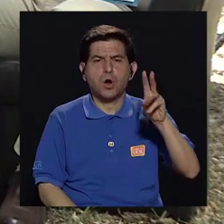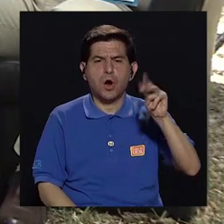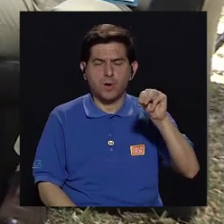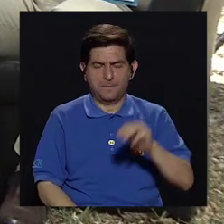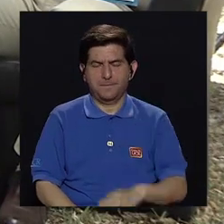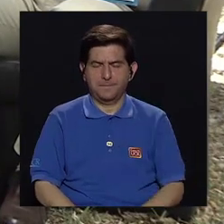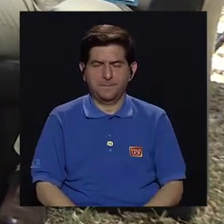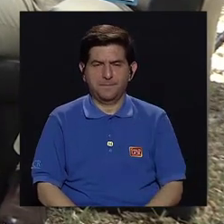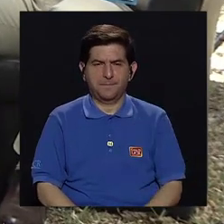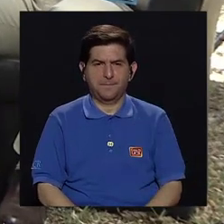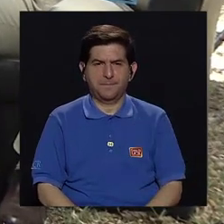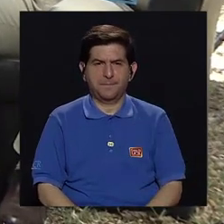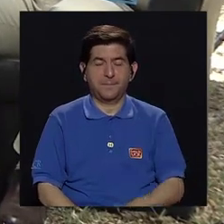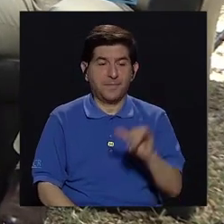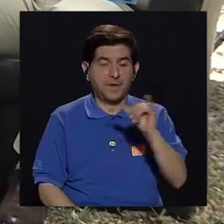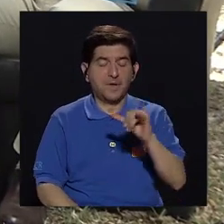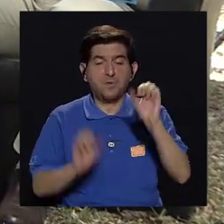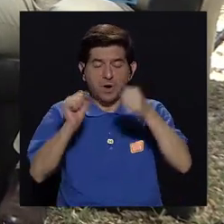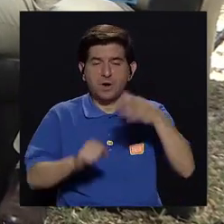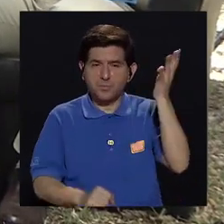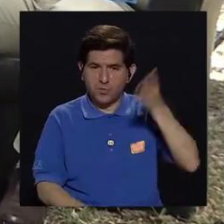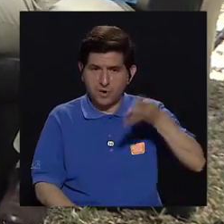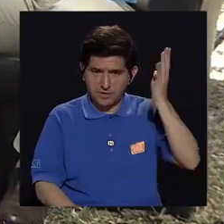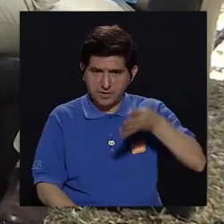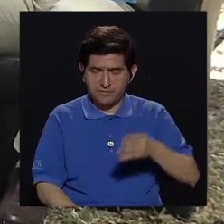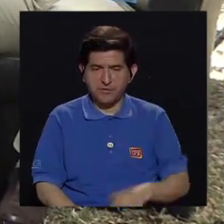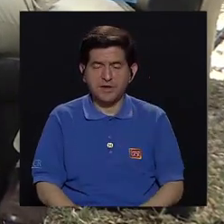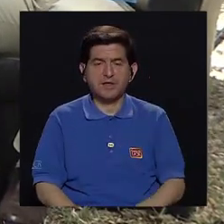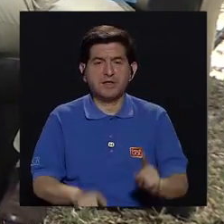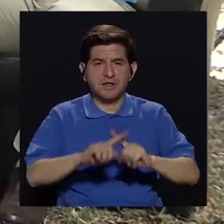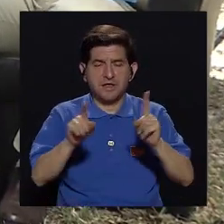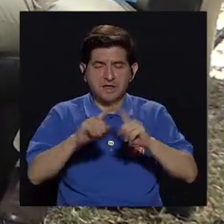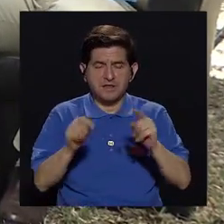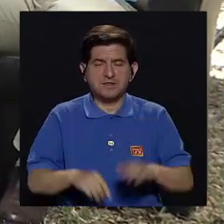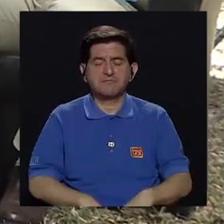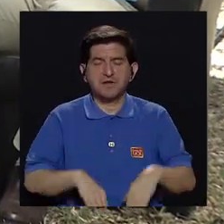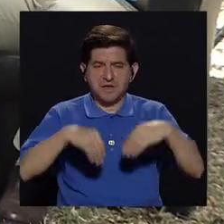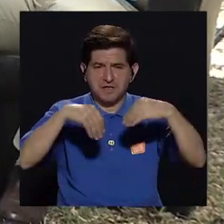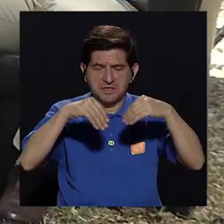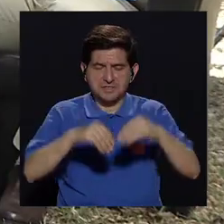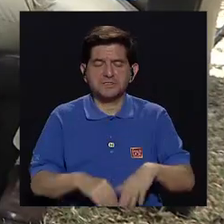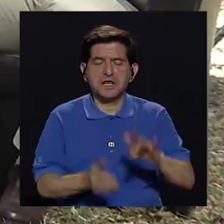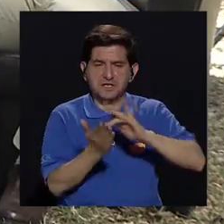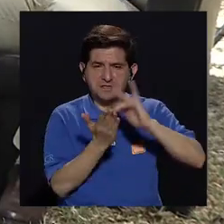denunciasalud.com y también lo pueden descargar desde los market de